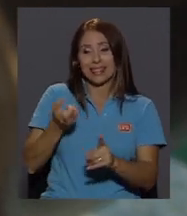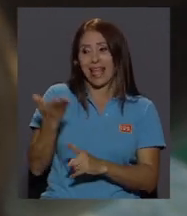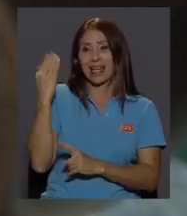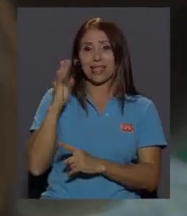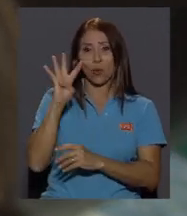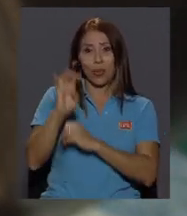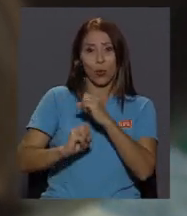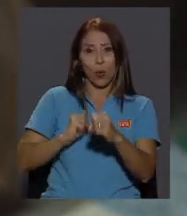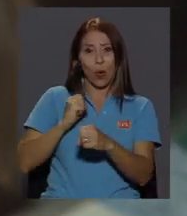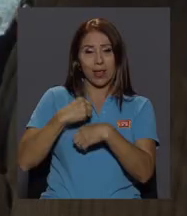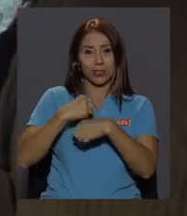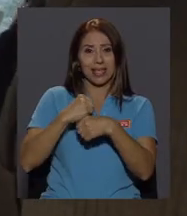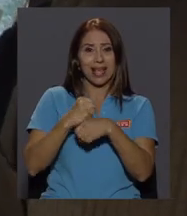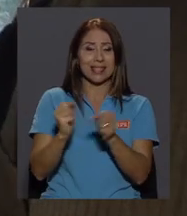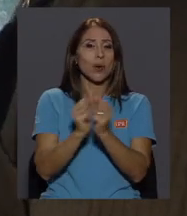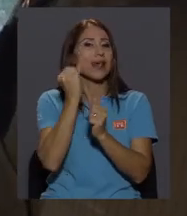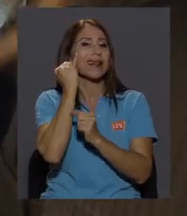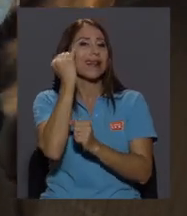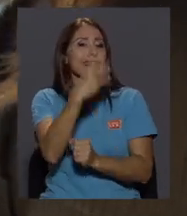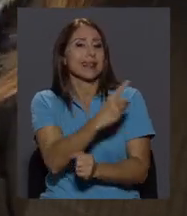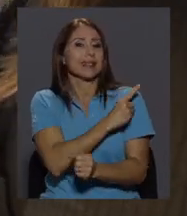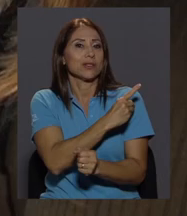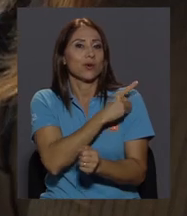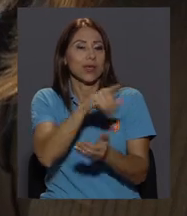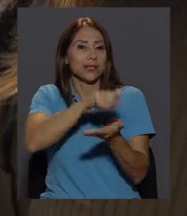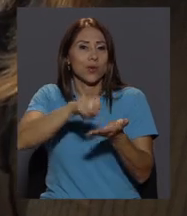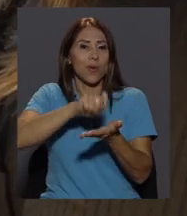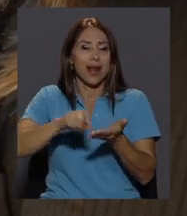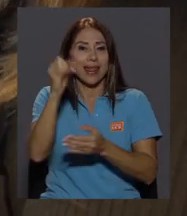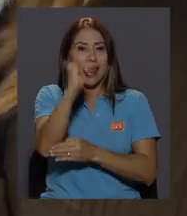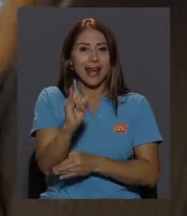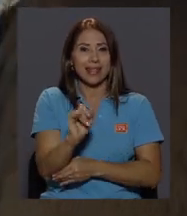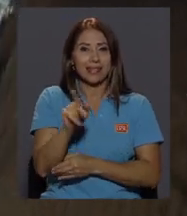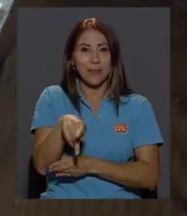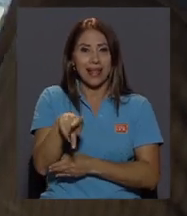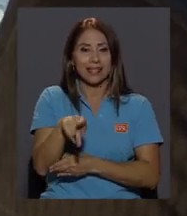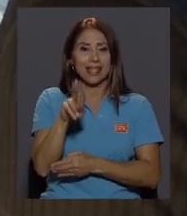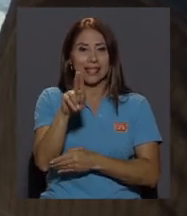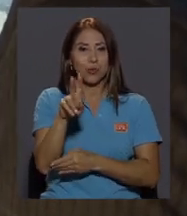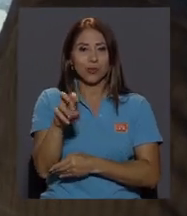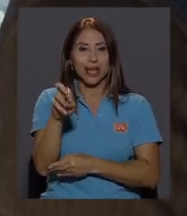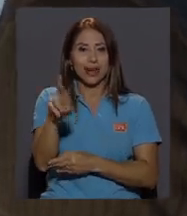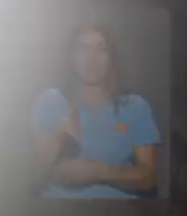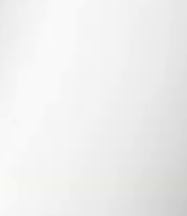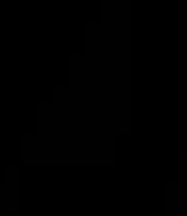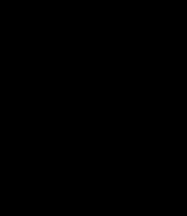4 años por iniciativa de la Dirección de la Escuela de Artes Plásticas de la UCR.